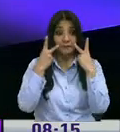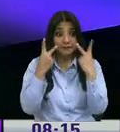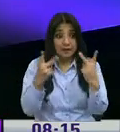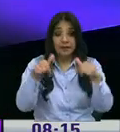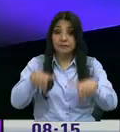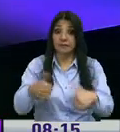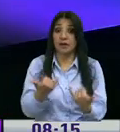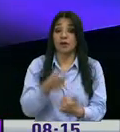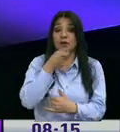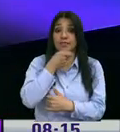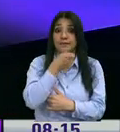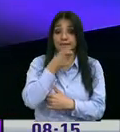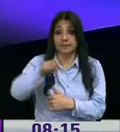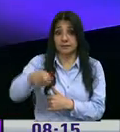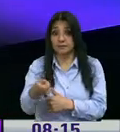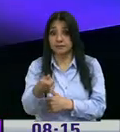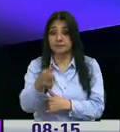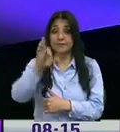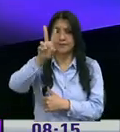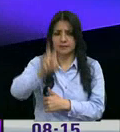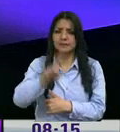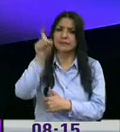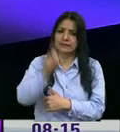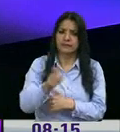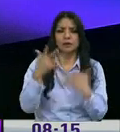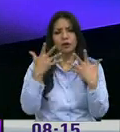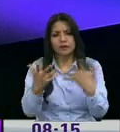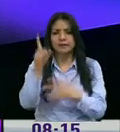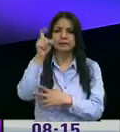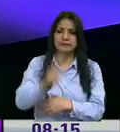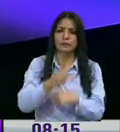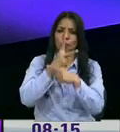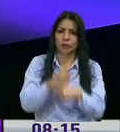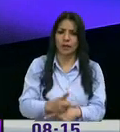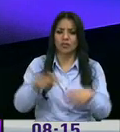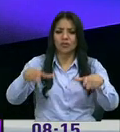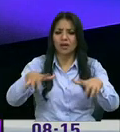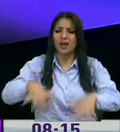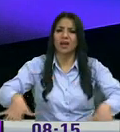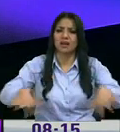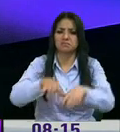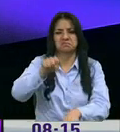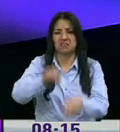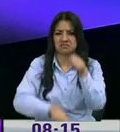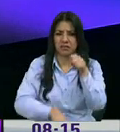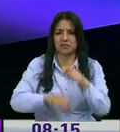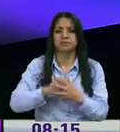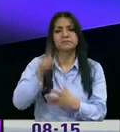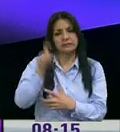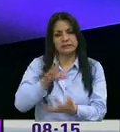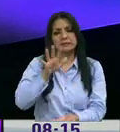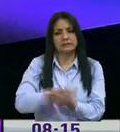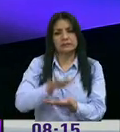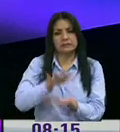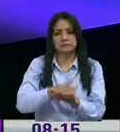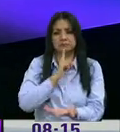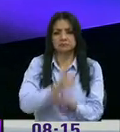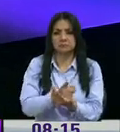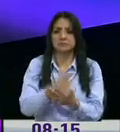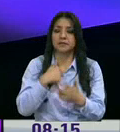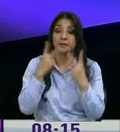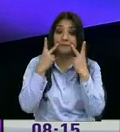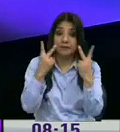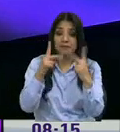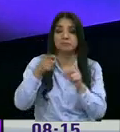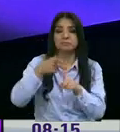reportaje que se ha hecho y evidentemente necesita no habrán cita en auxilio de esas calles están en muy mal estado necesitan tranquilidad con lópez e ya veremos